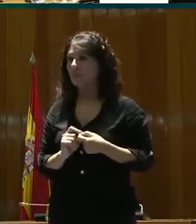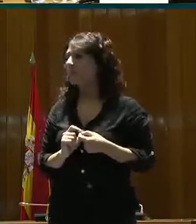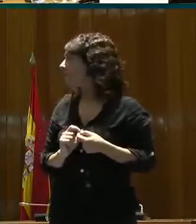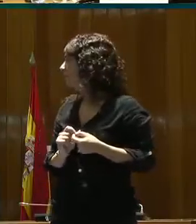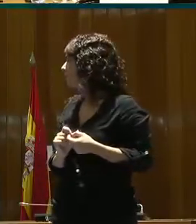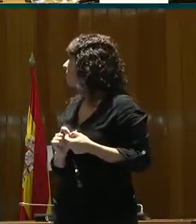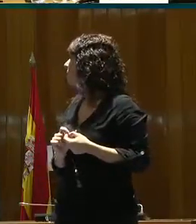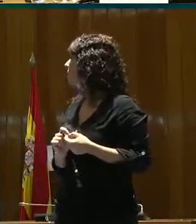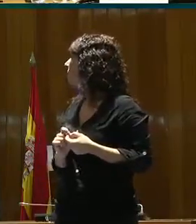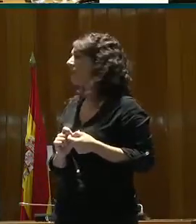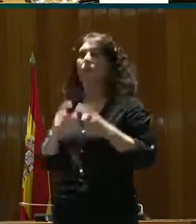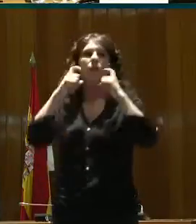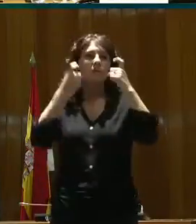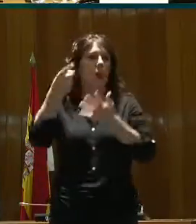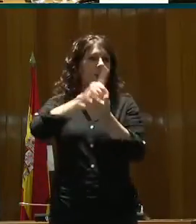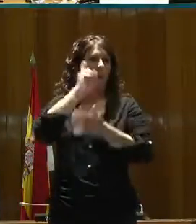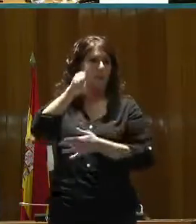vuelvo a intentarlo.